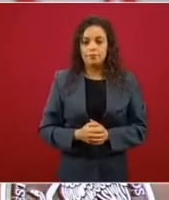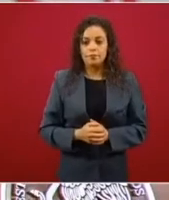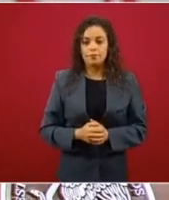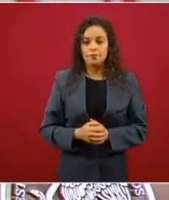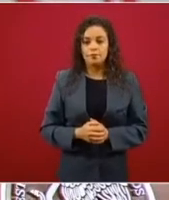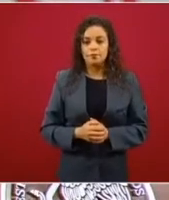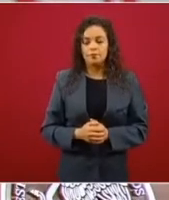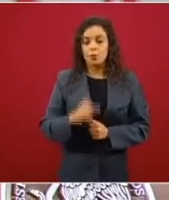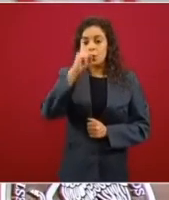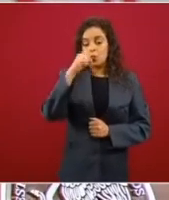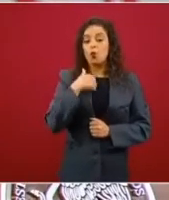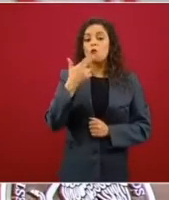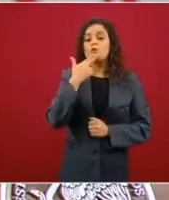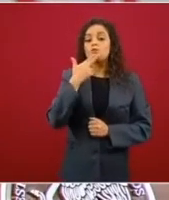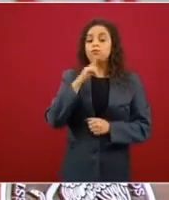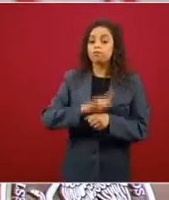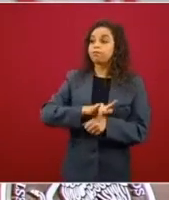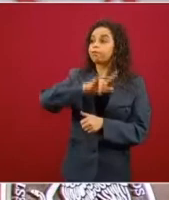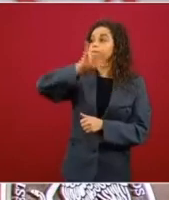nada más para ir a Cancún.